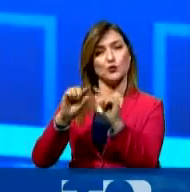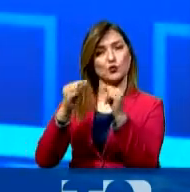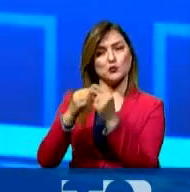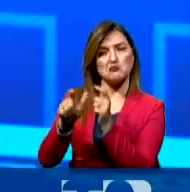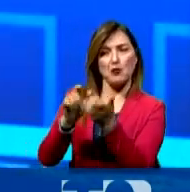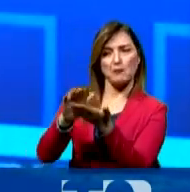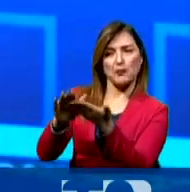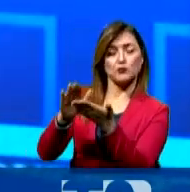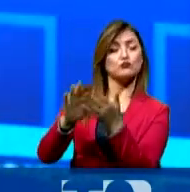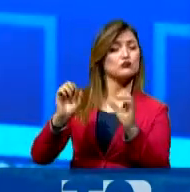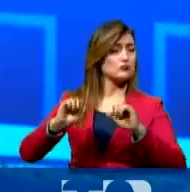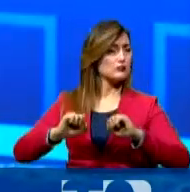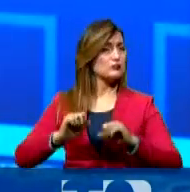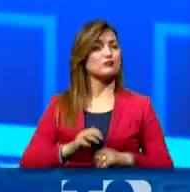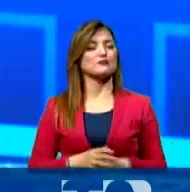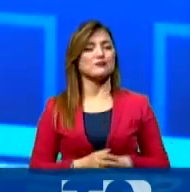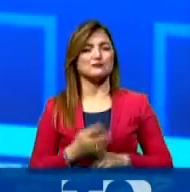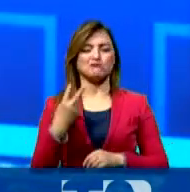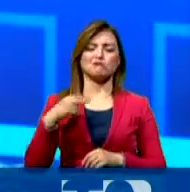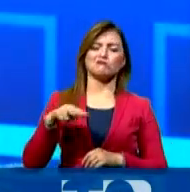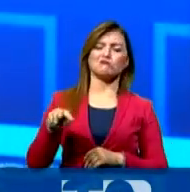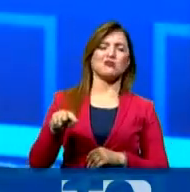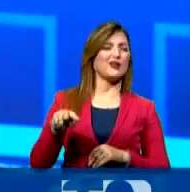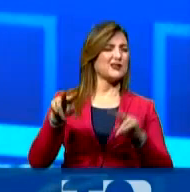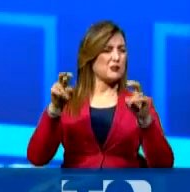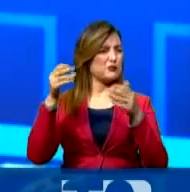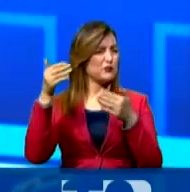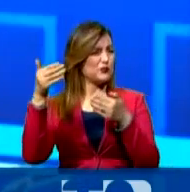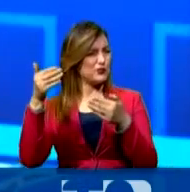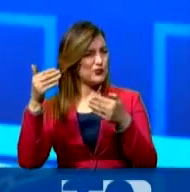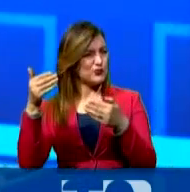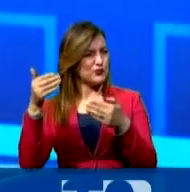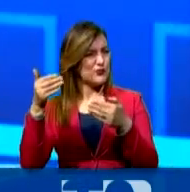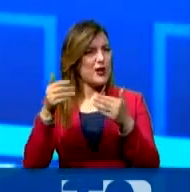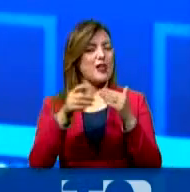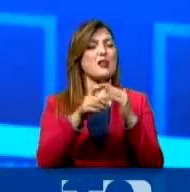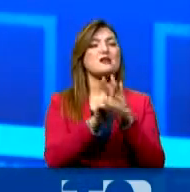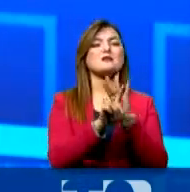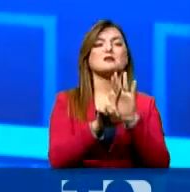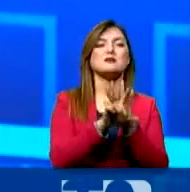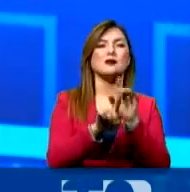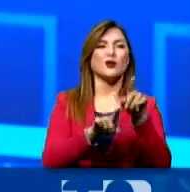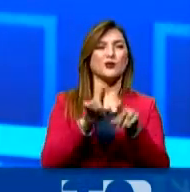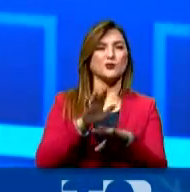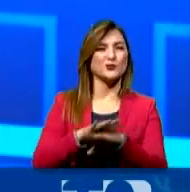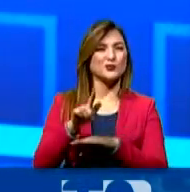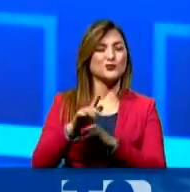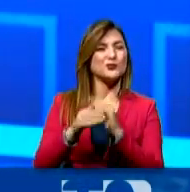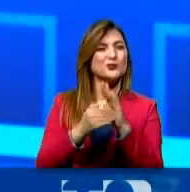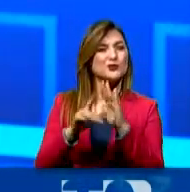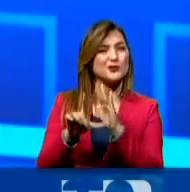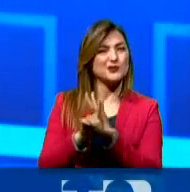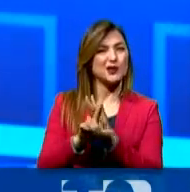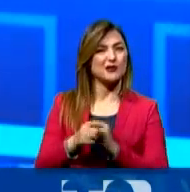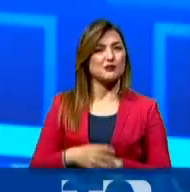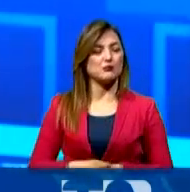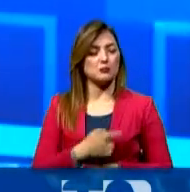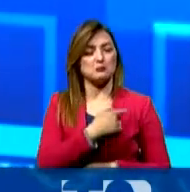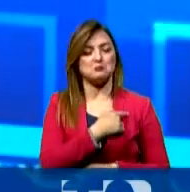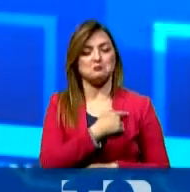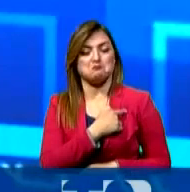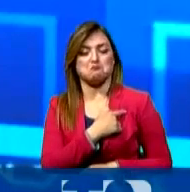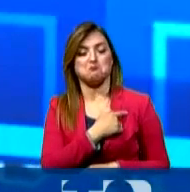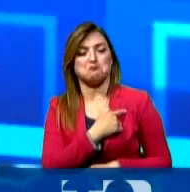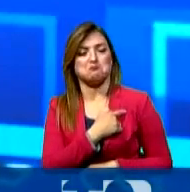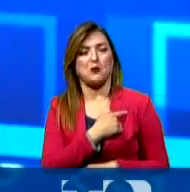observamos, más allá del tema político, es que desde el punto de vista jurídico se han transgredido las normas, porque el